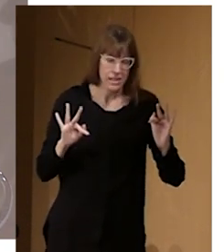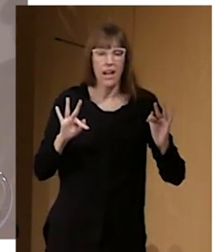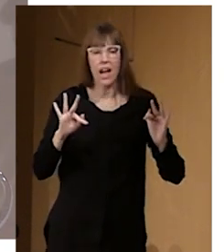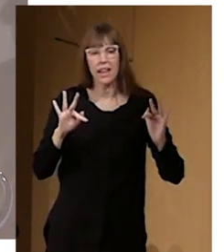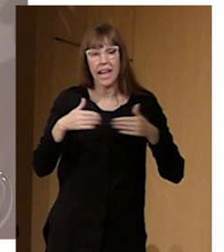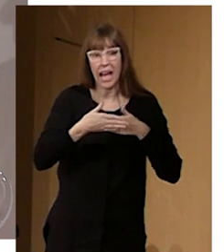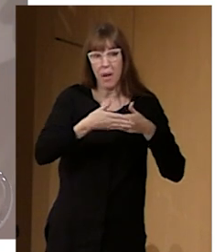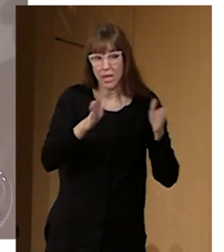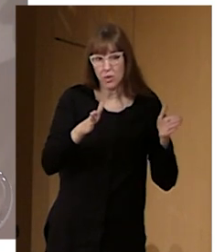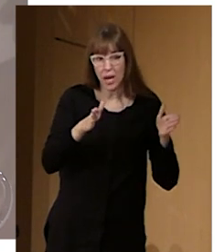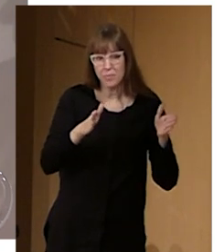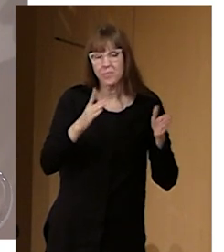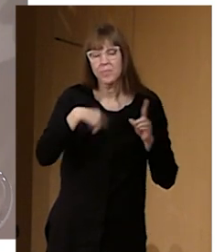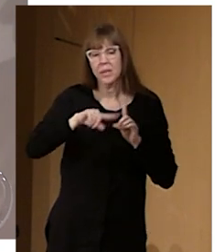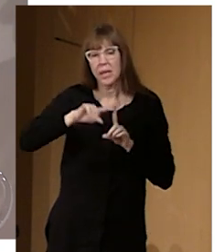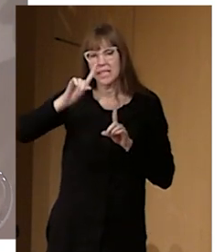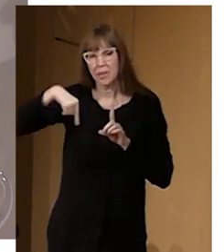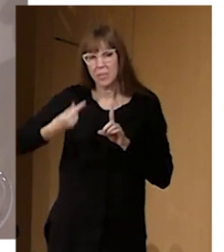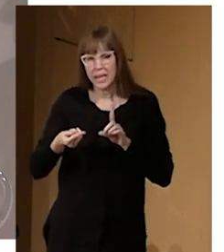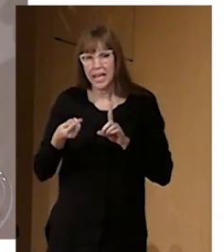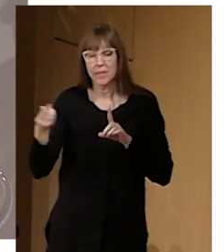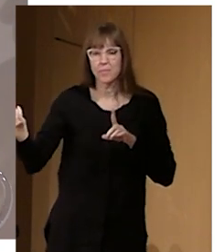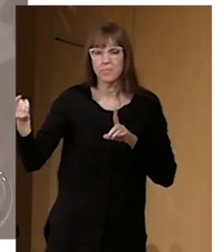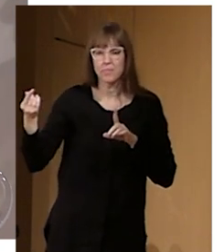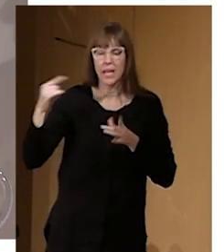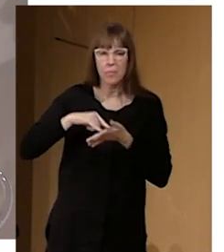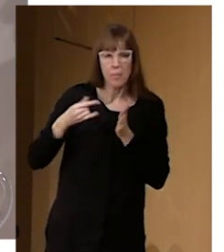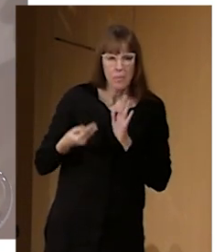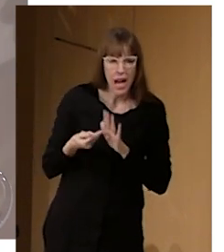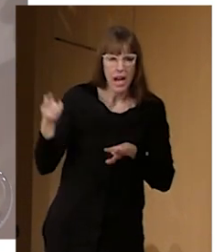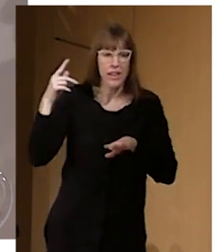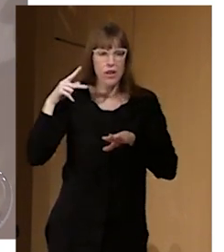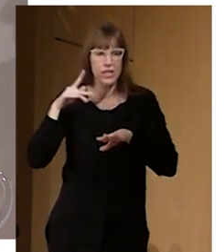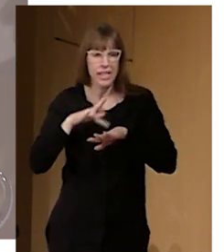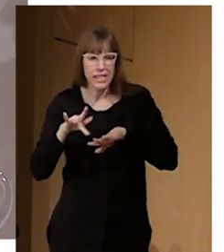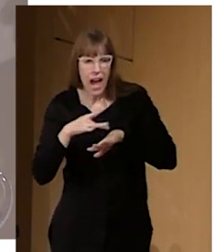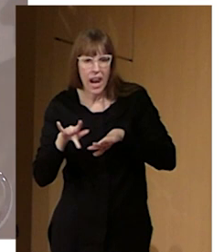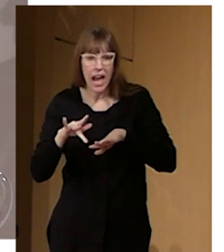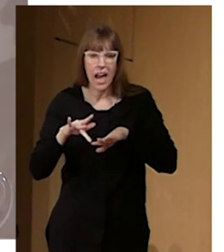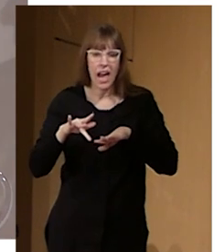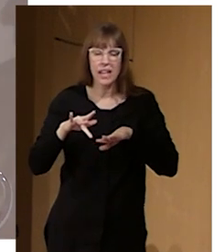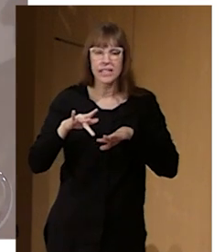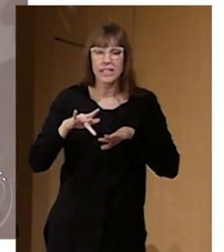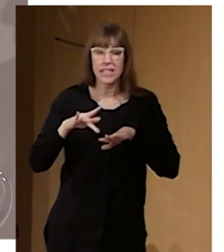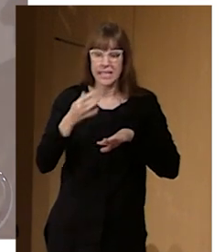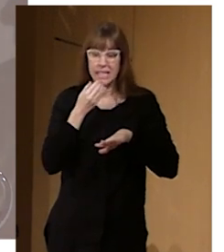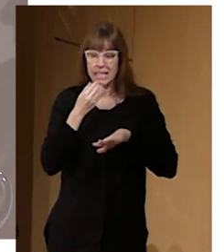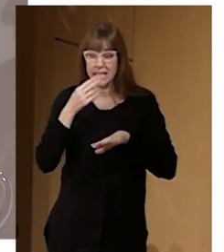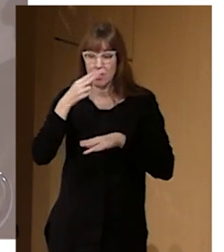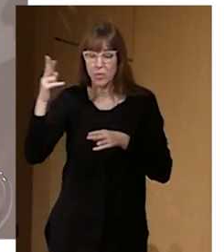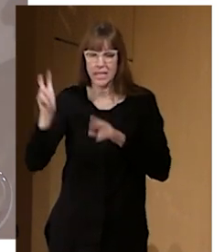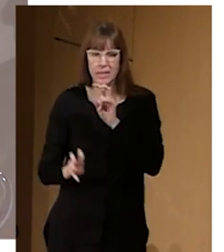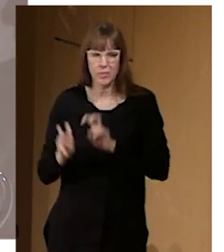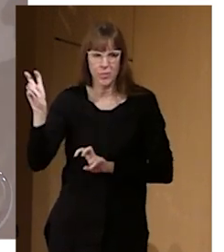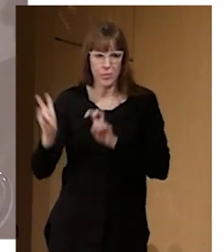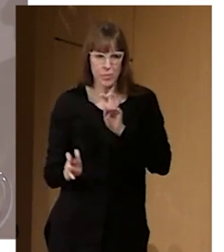recursos físicos y digitales e y esperando a que Los visitantes si les apetece se sienten allí a a comentar lo que han